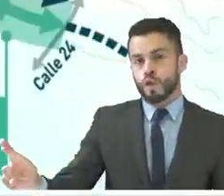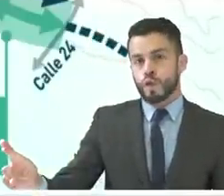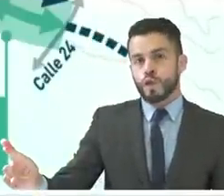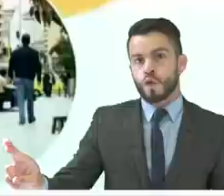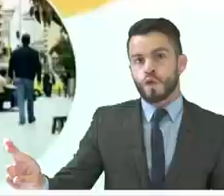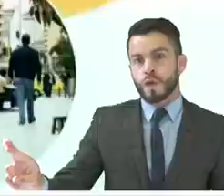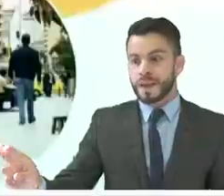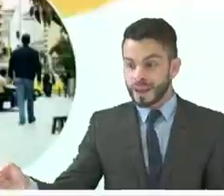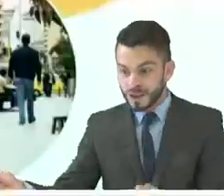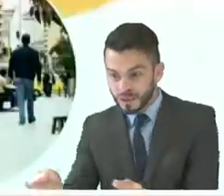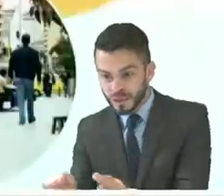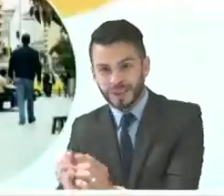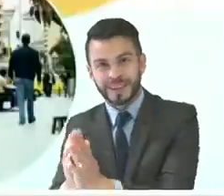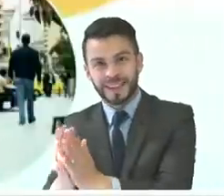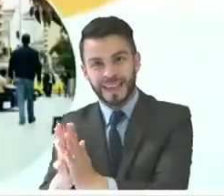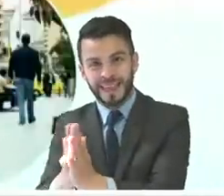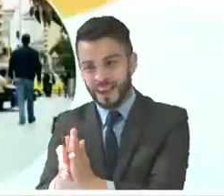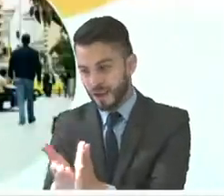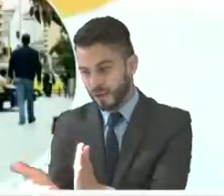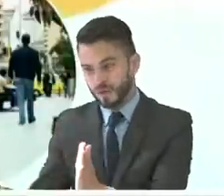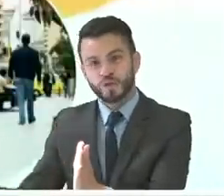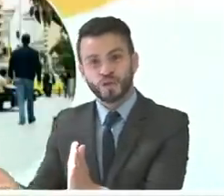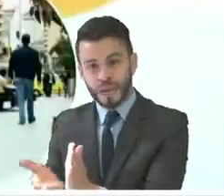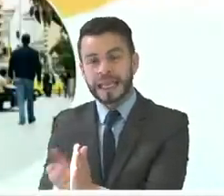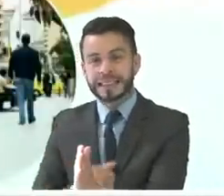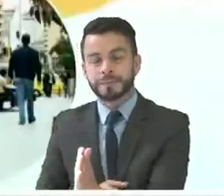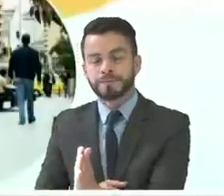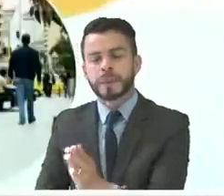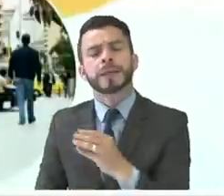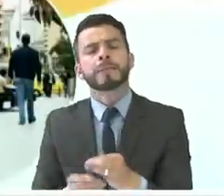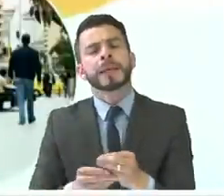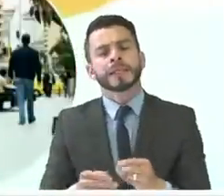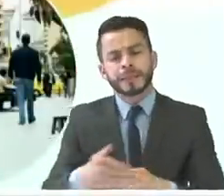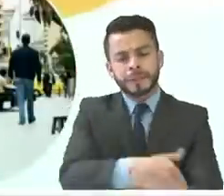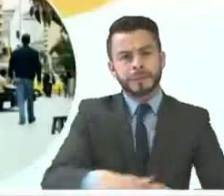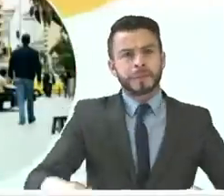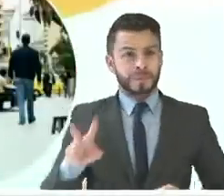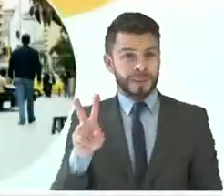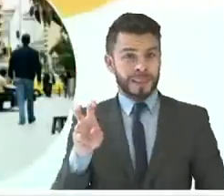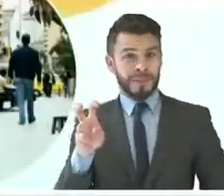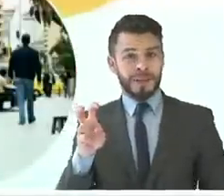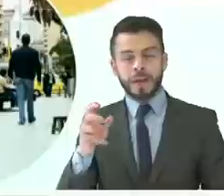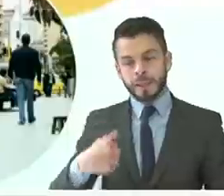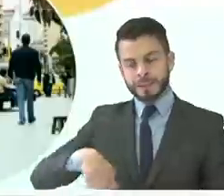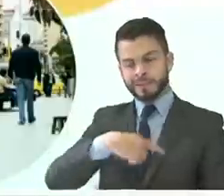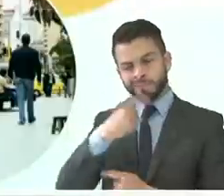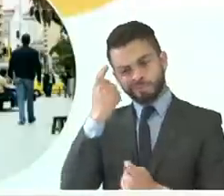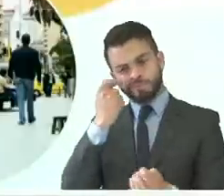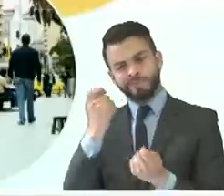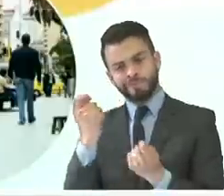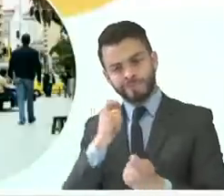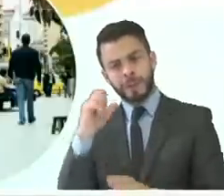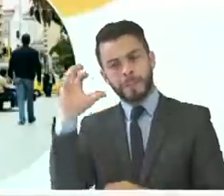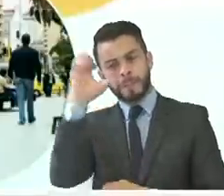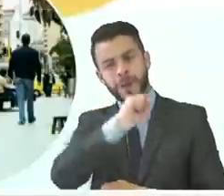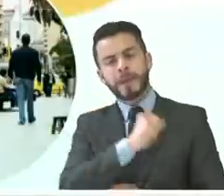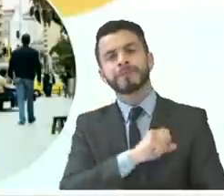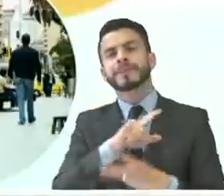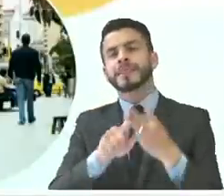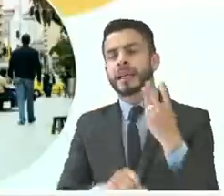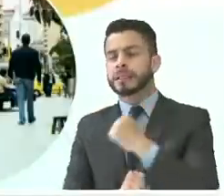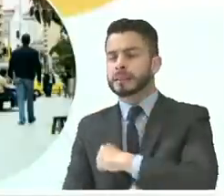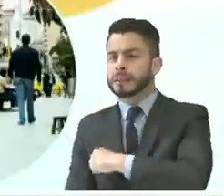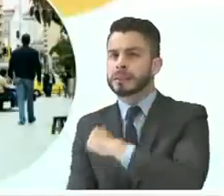centro histórico. También en la visión y la estrategia para el Corredor Verde se identificaron tres pilares